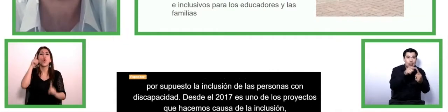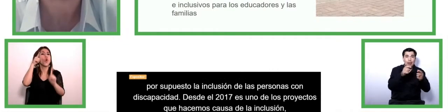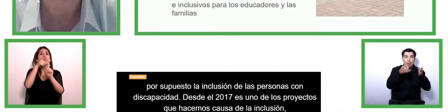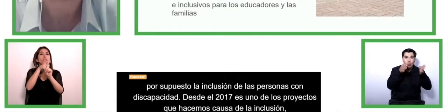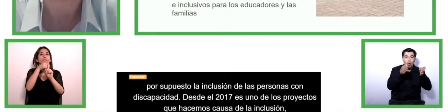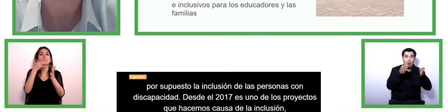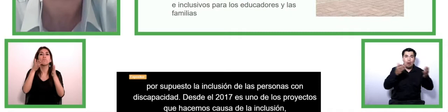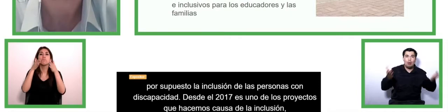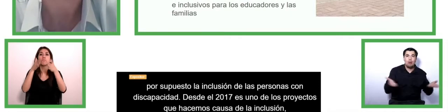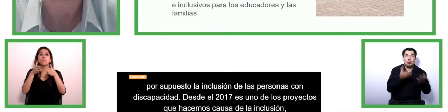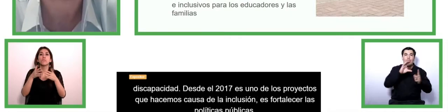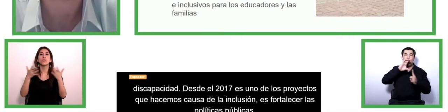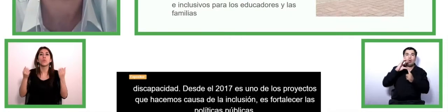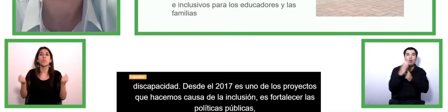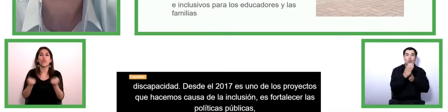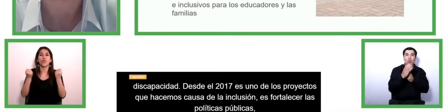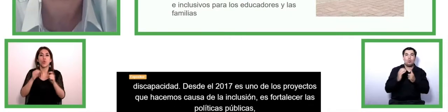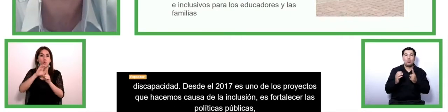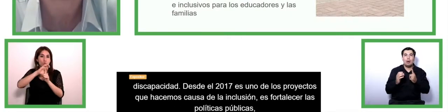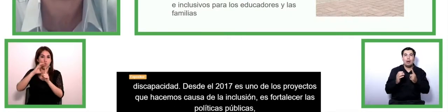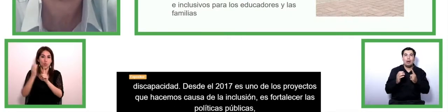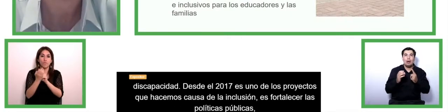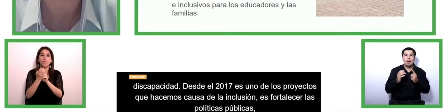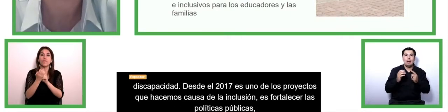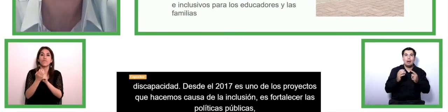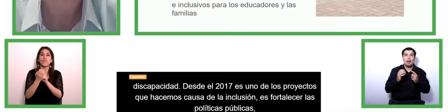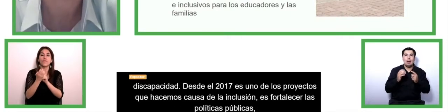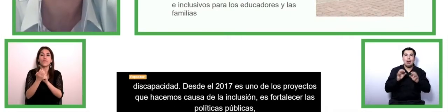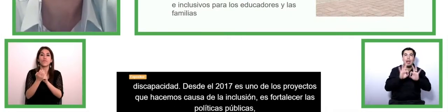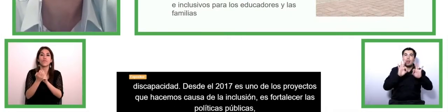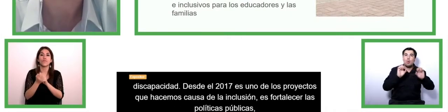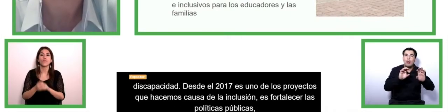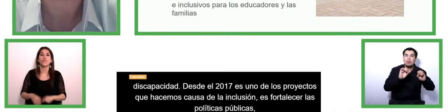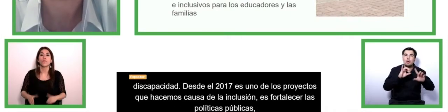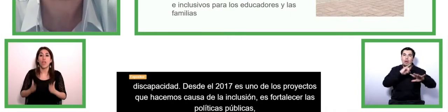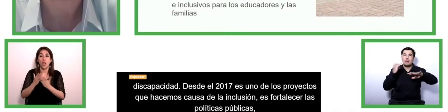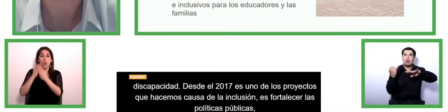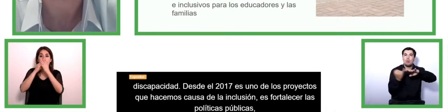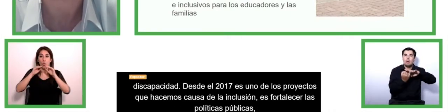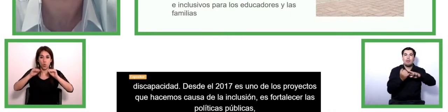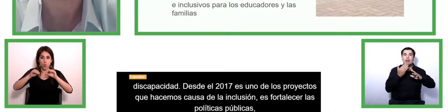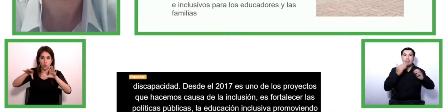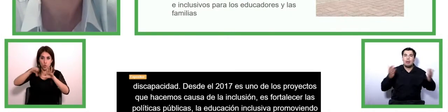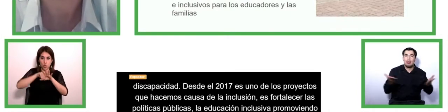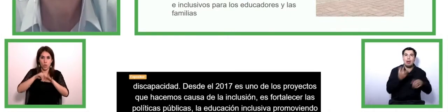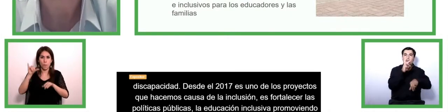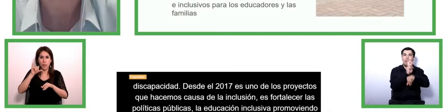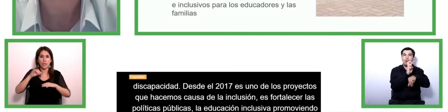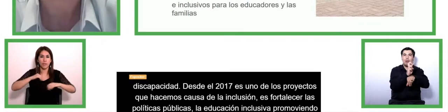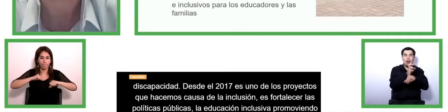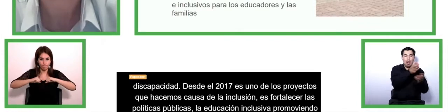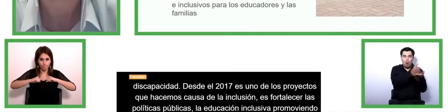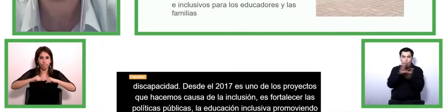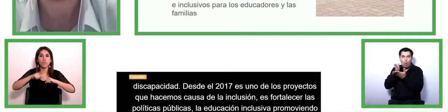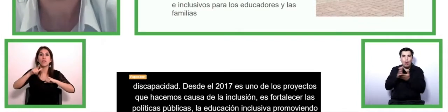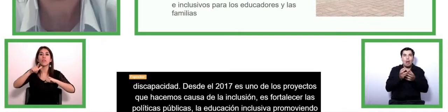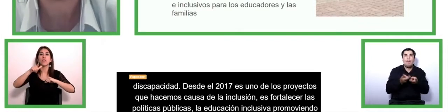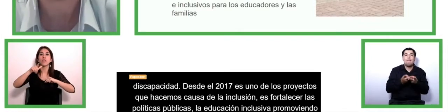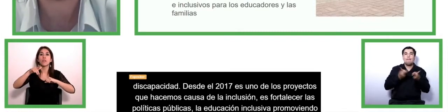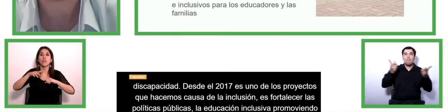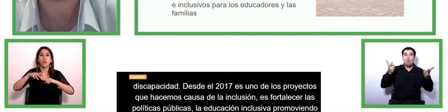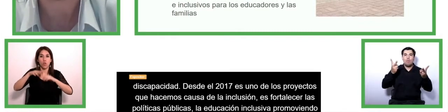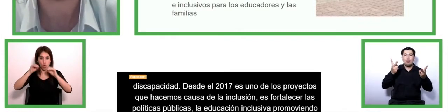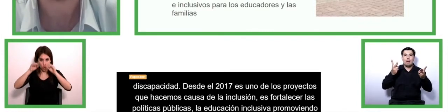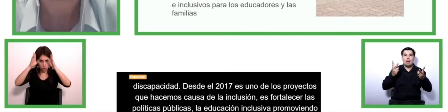políticas públicas orientadas a la educación inclusiva, promoviendo prácticas pedagógicas accesibles en las escuelas